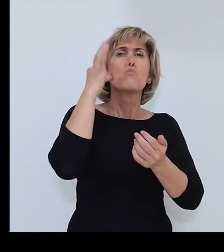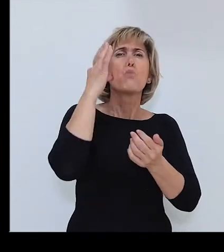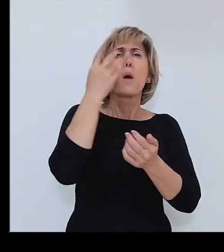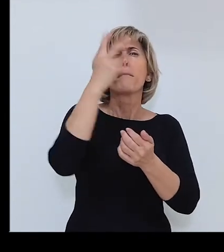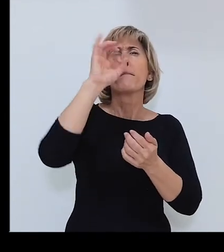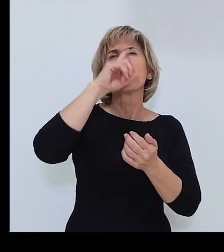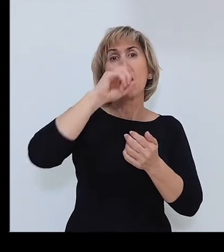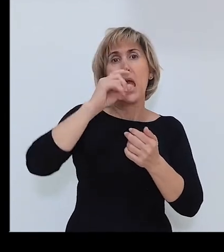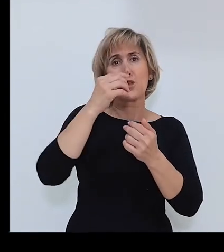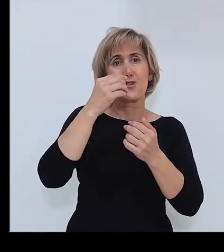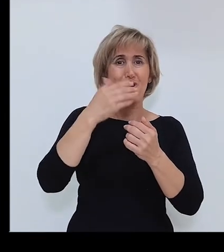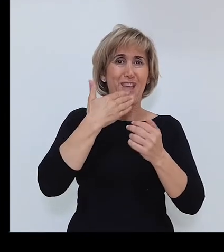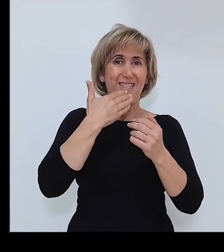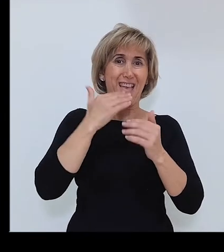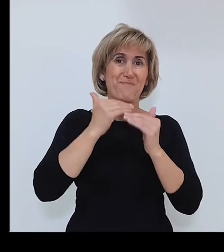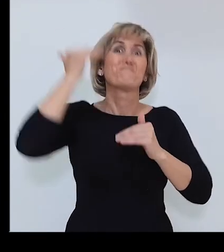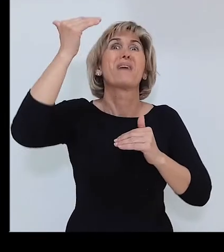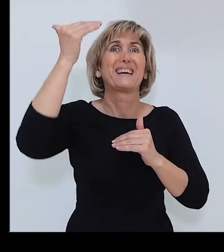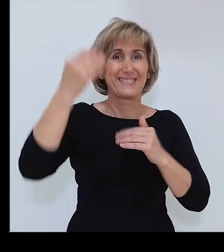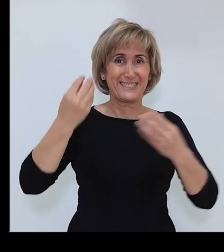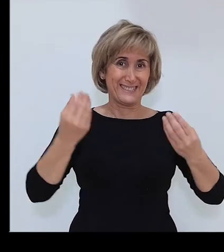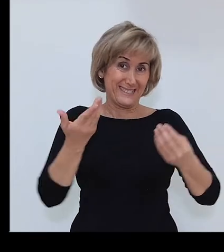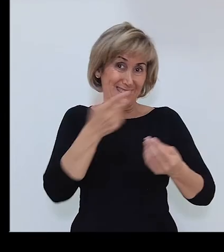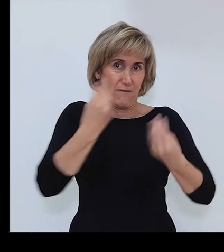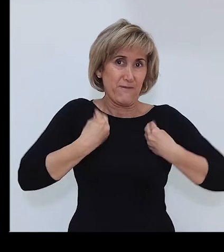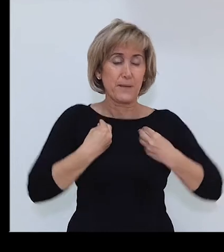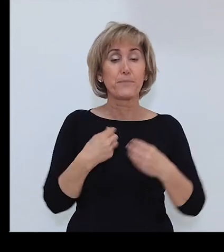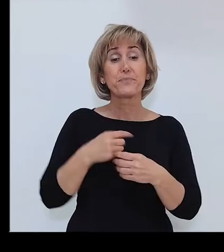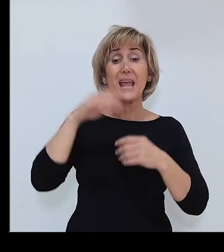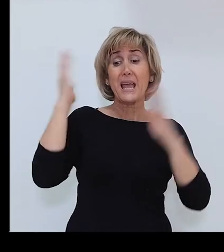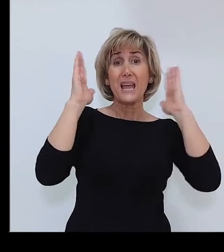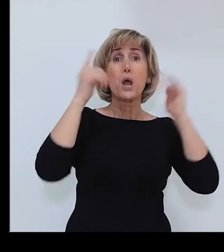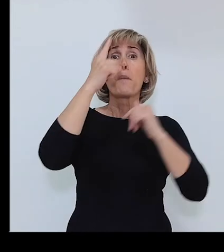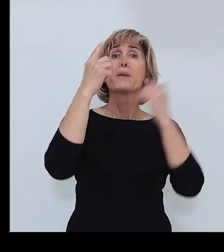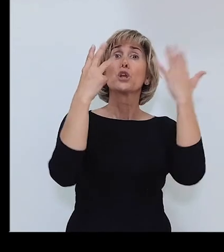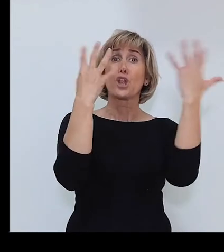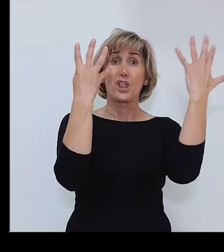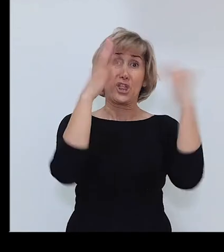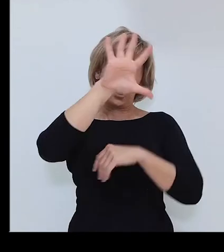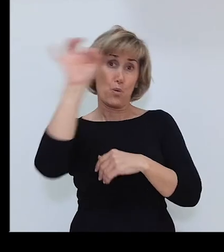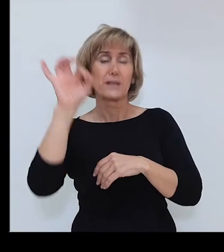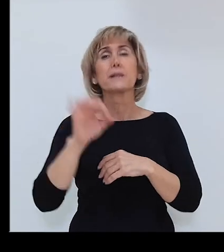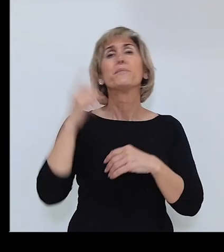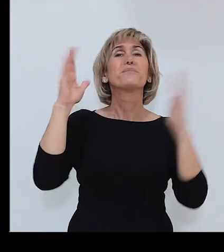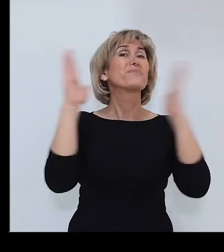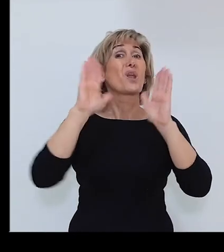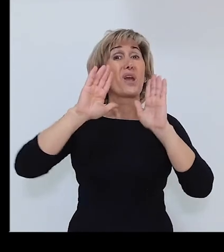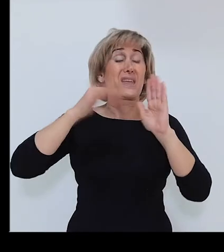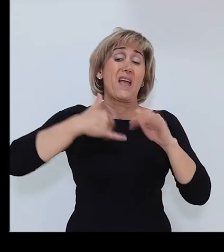20 años, 20 años más, ¿no? Luego la década de 1850, que es la última de